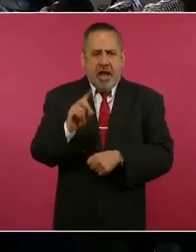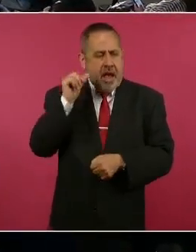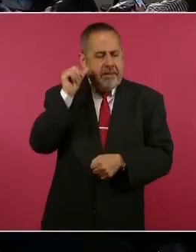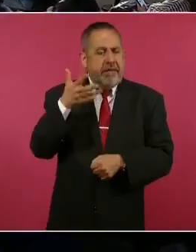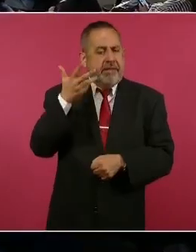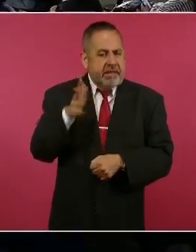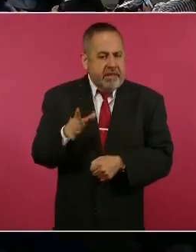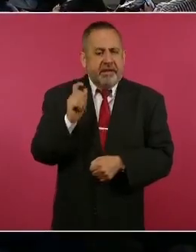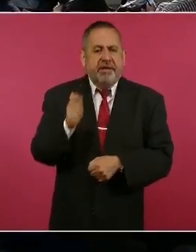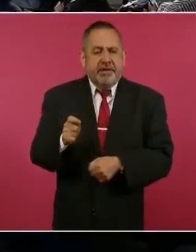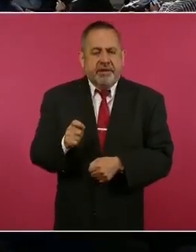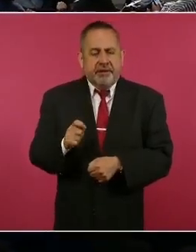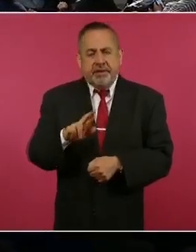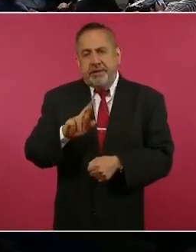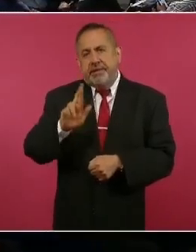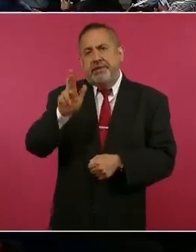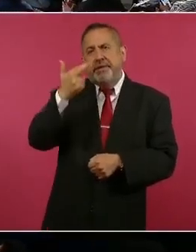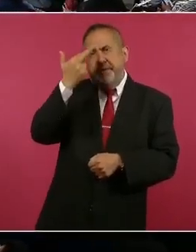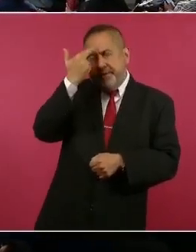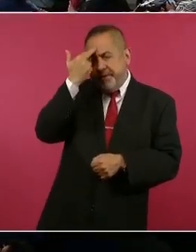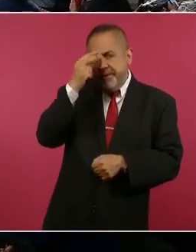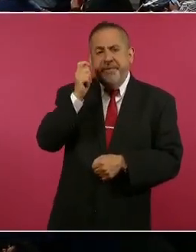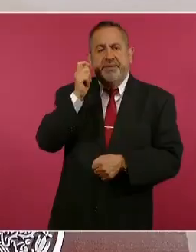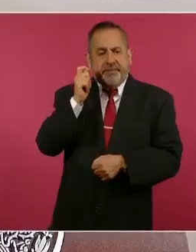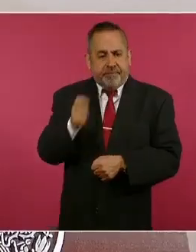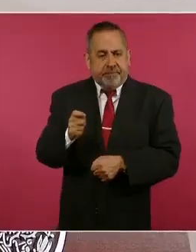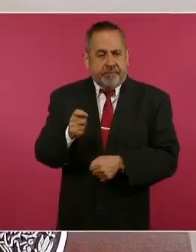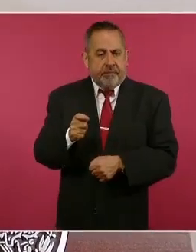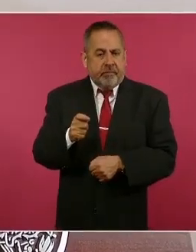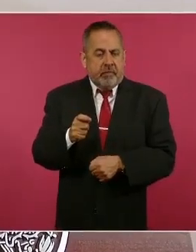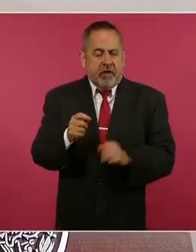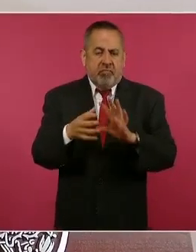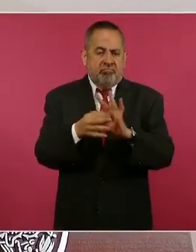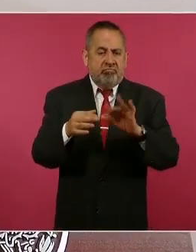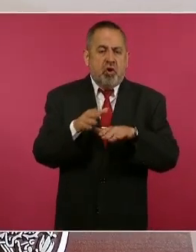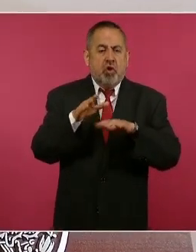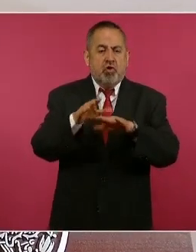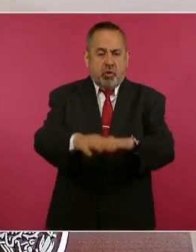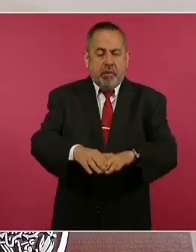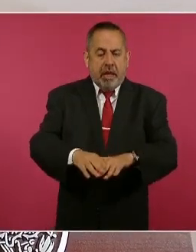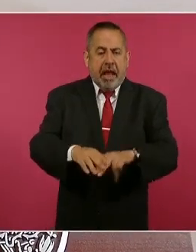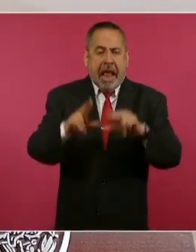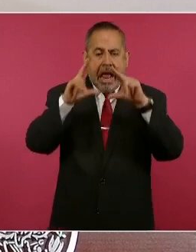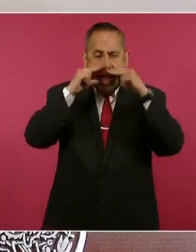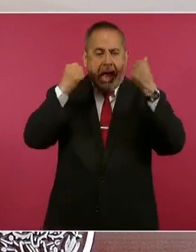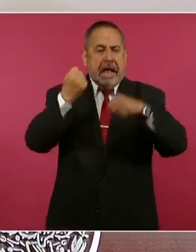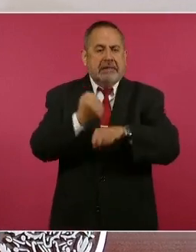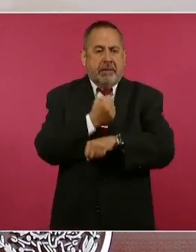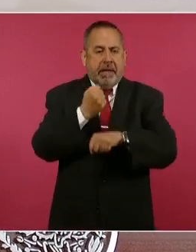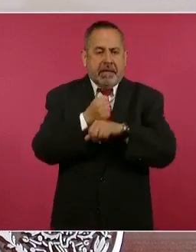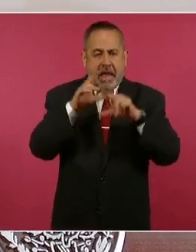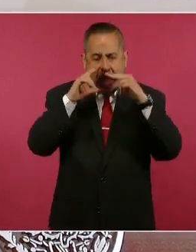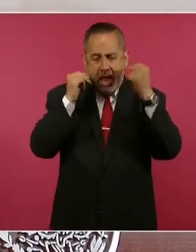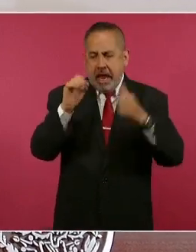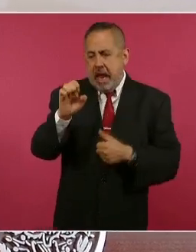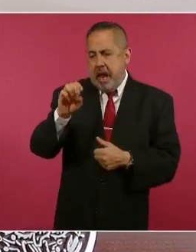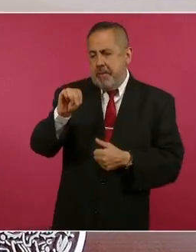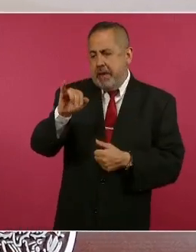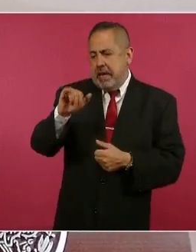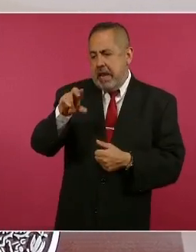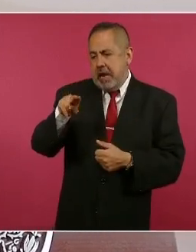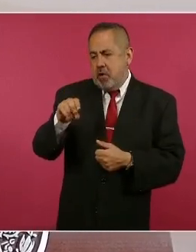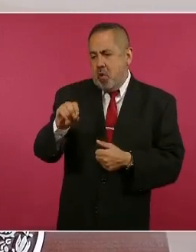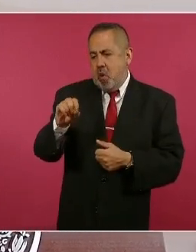vamos a recordar a Emiliano Zapata, porque un